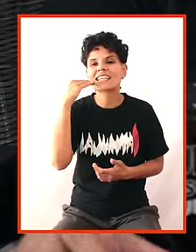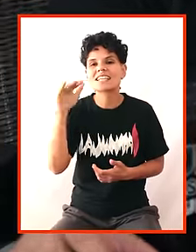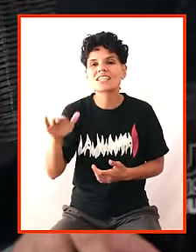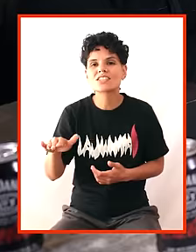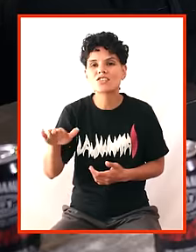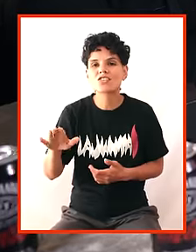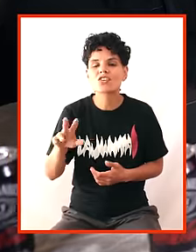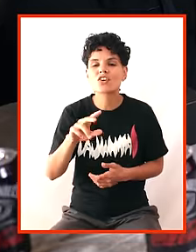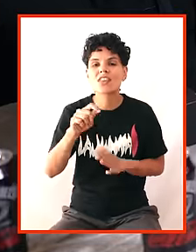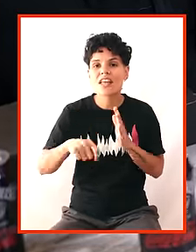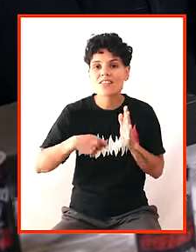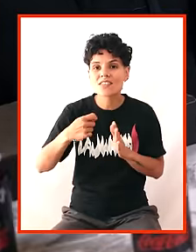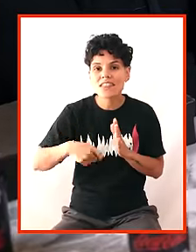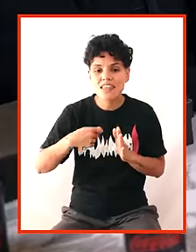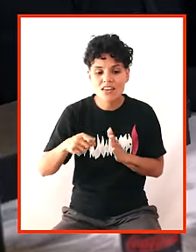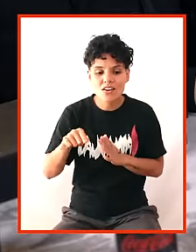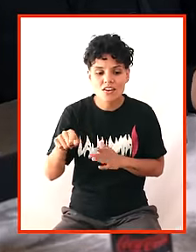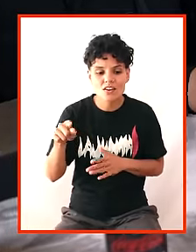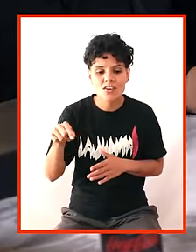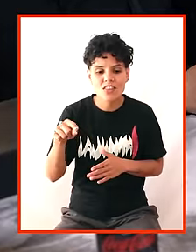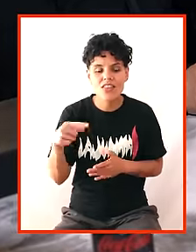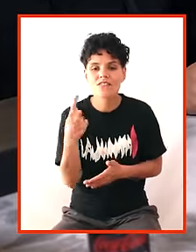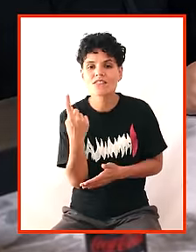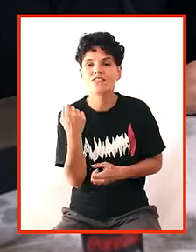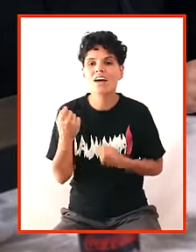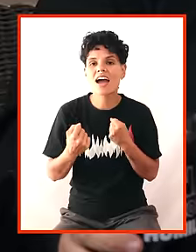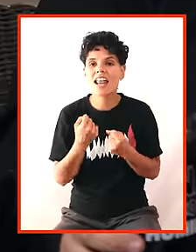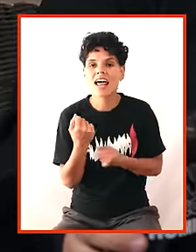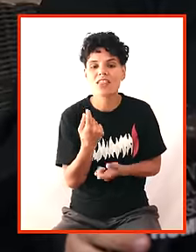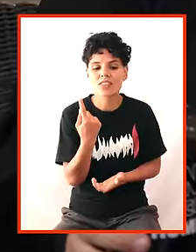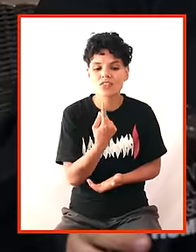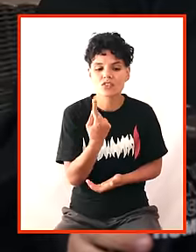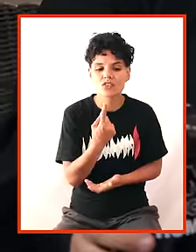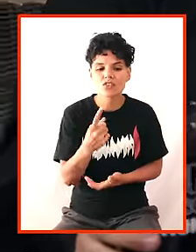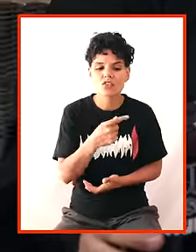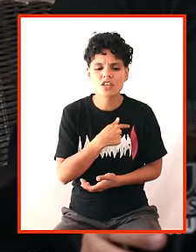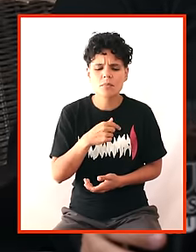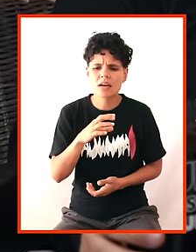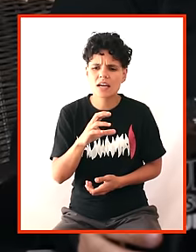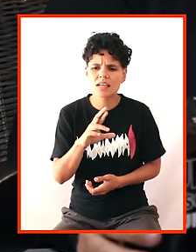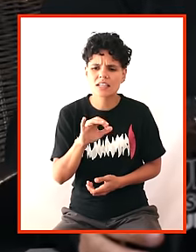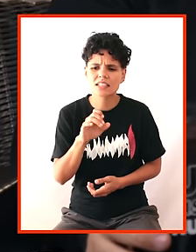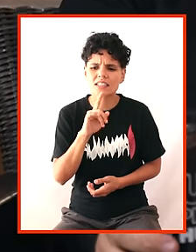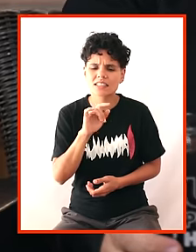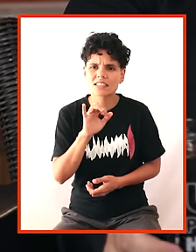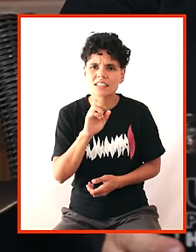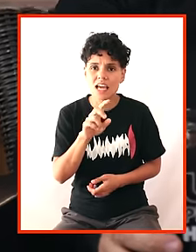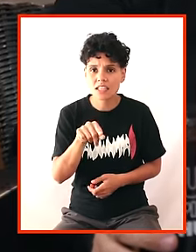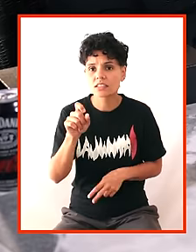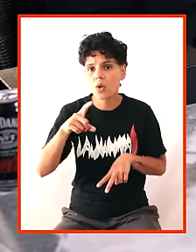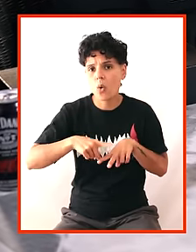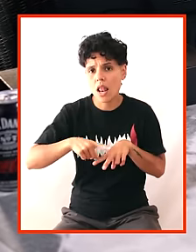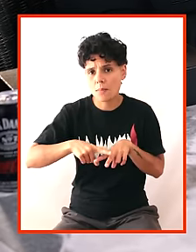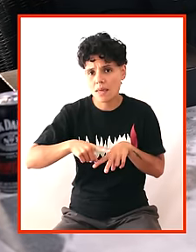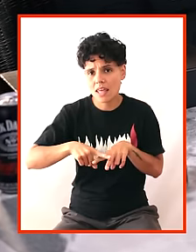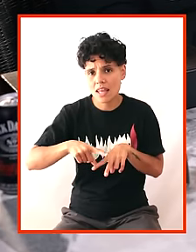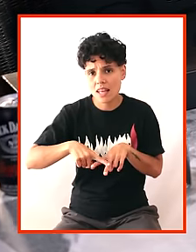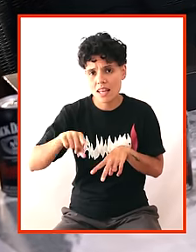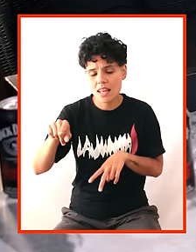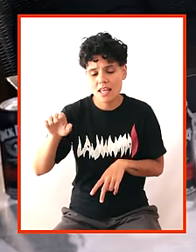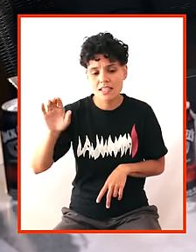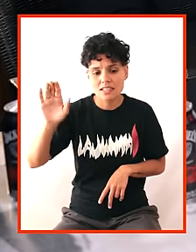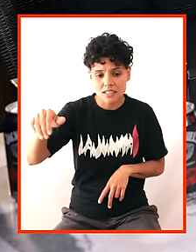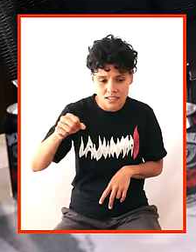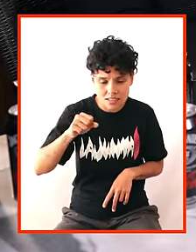videoclip. ¿De Bailando Solo? De Bailando Solo. Cristian. Cristian Miranda. Creo que de Hualpén. De Hualpén, claro, Cristian, sí. No,